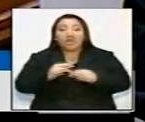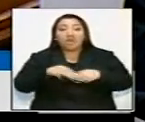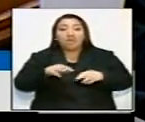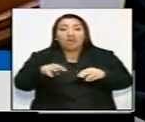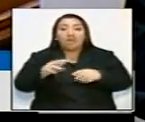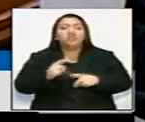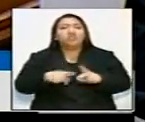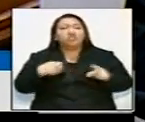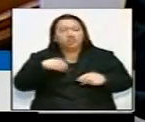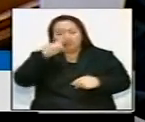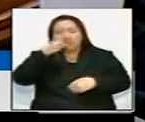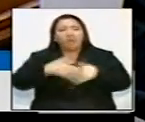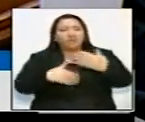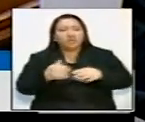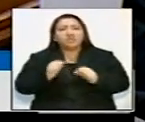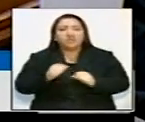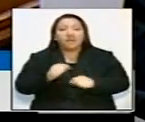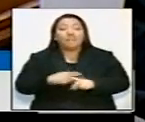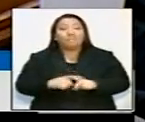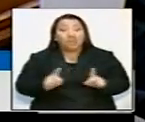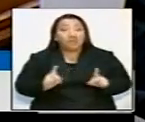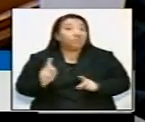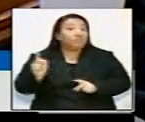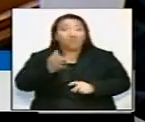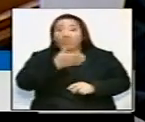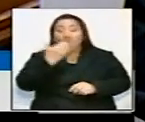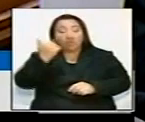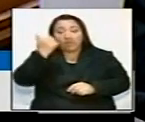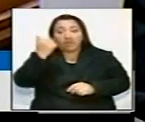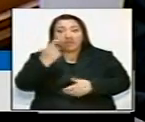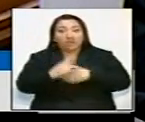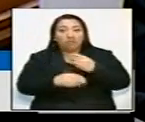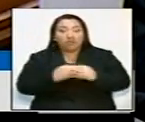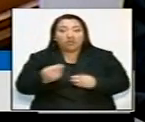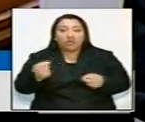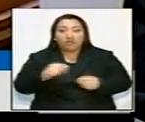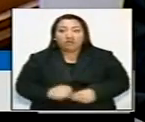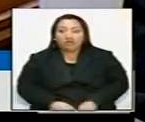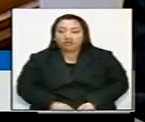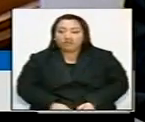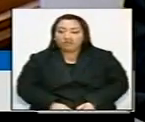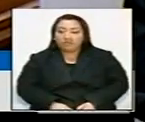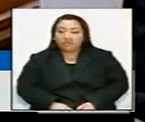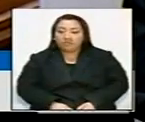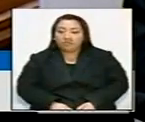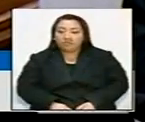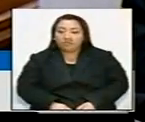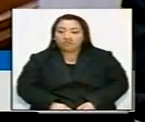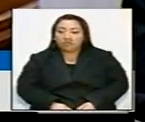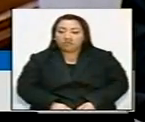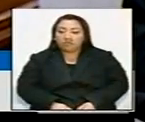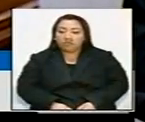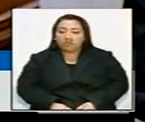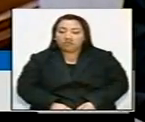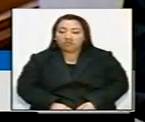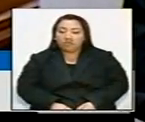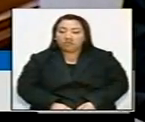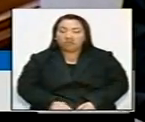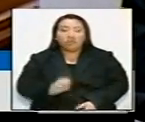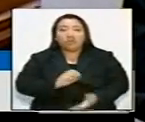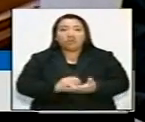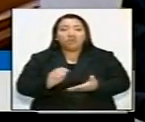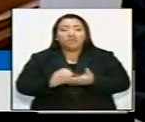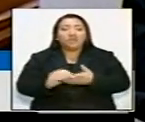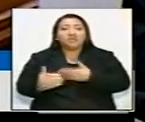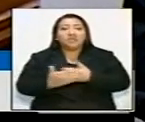avanzando. Sin embargo, no hay que olvidarnos que el mundo que viene es un mundo cada vez más cercano, es